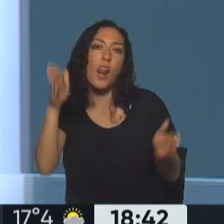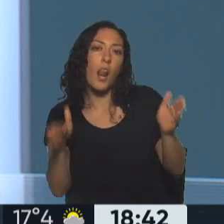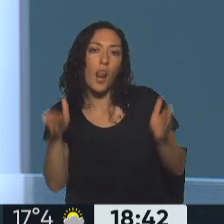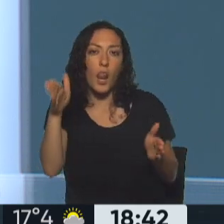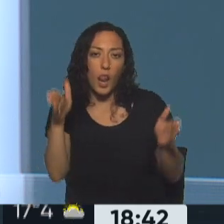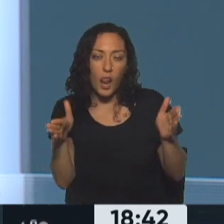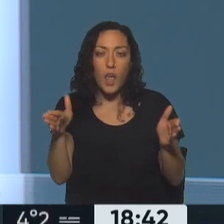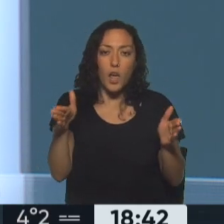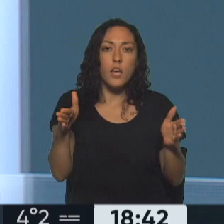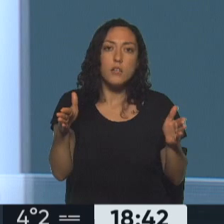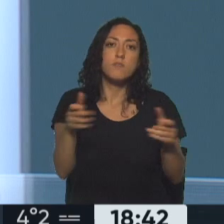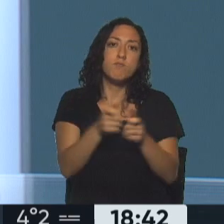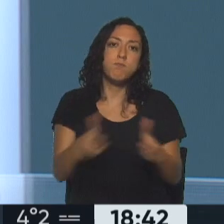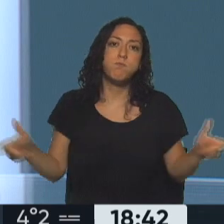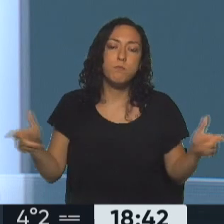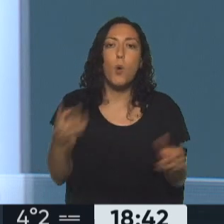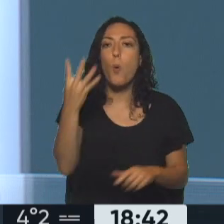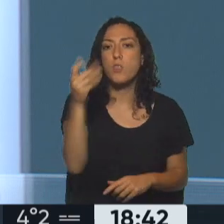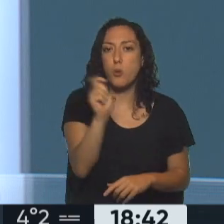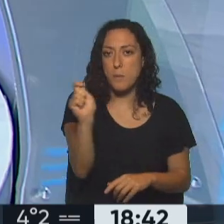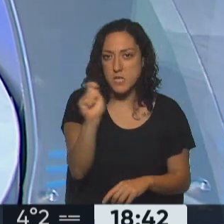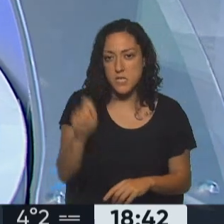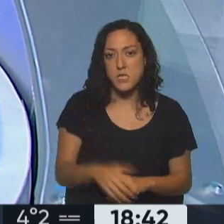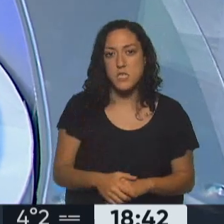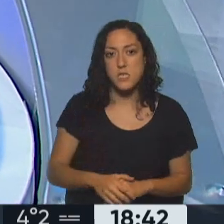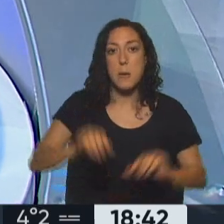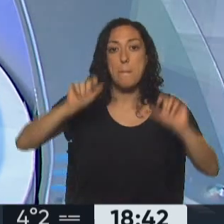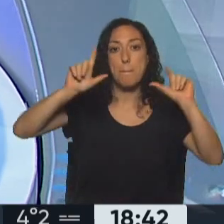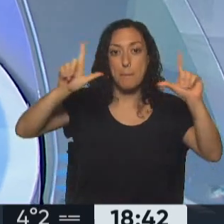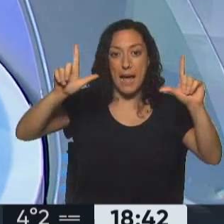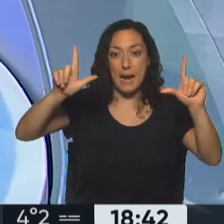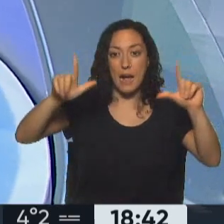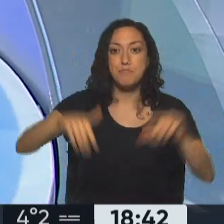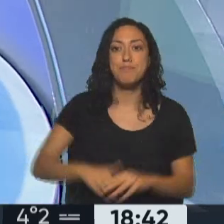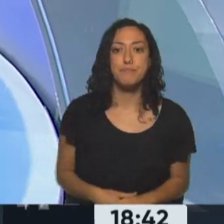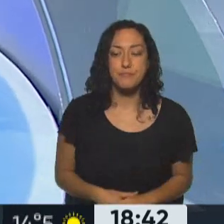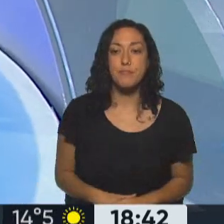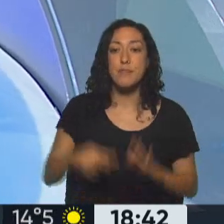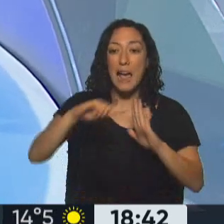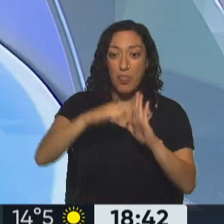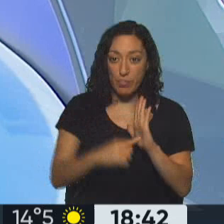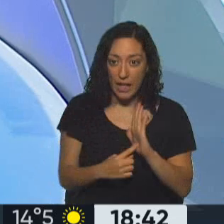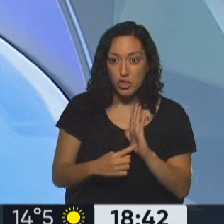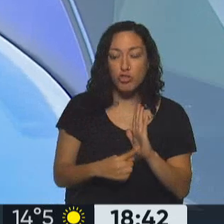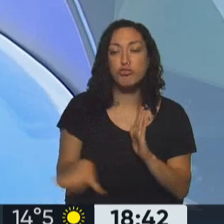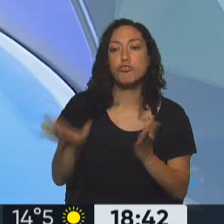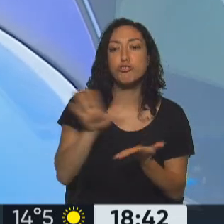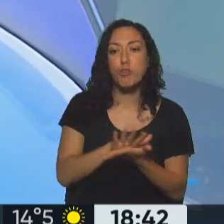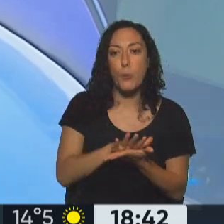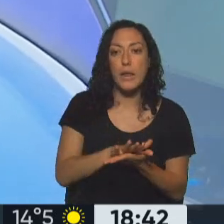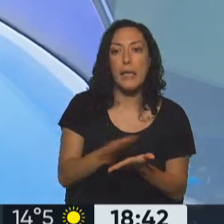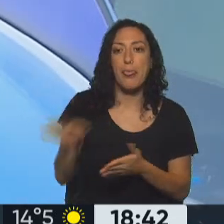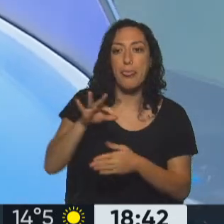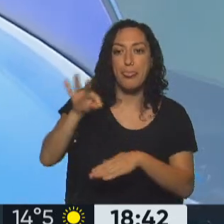donde se produce el grueso de los casos es sí Estos son algunos datos sobre el